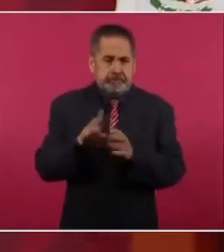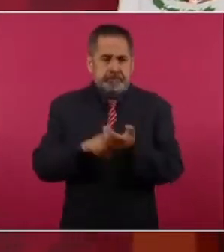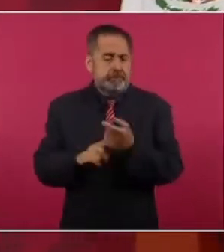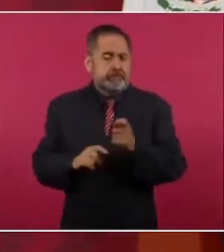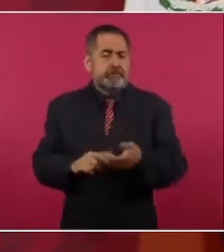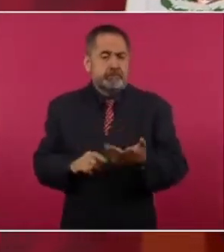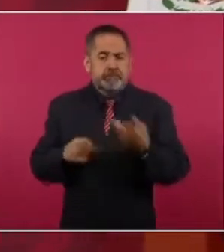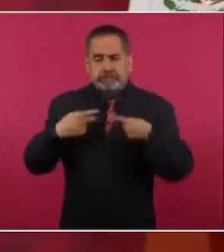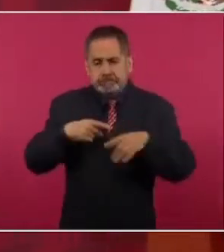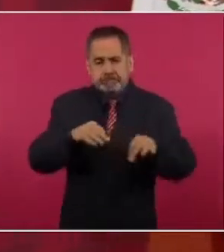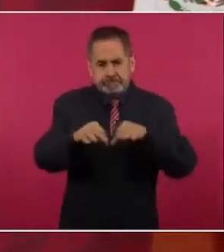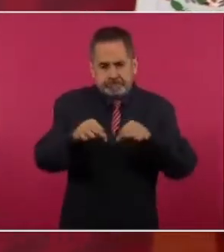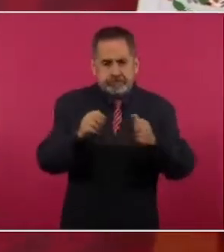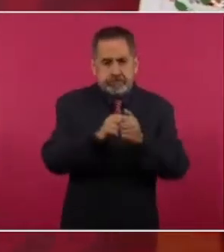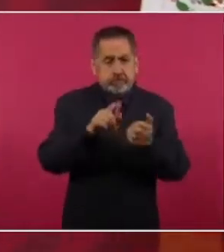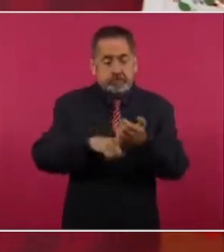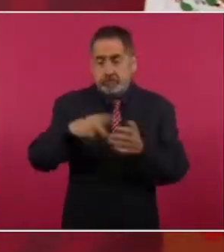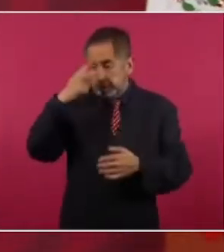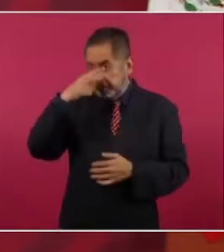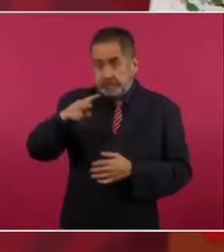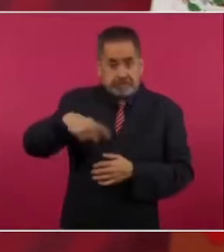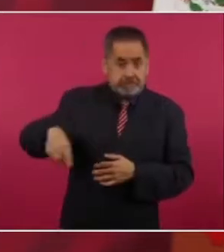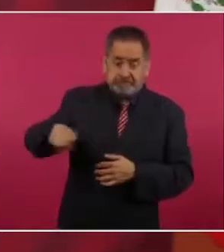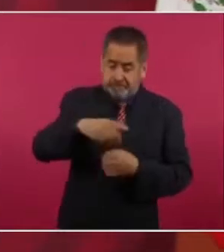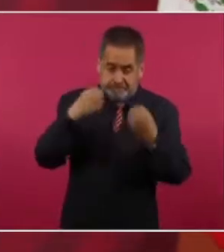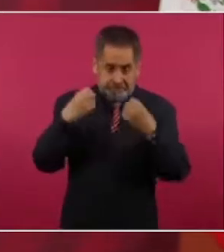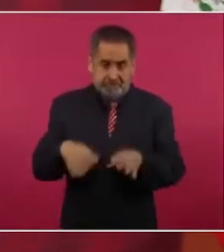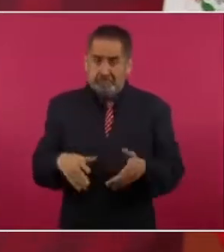de trabajadores y de los mexicanos en general.